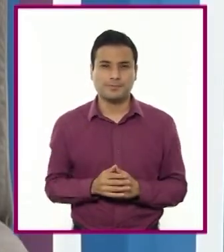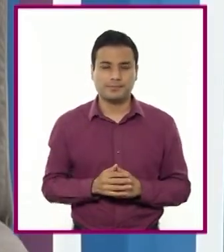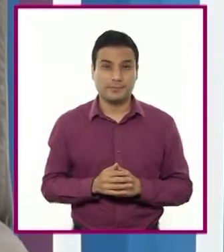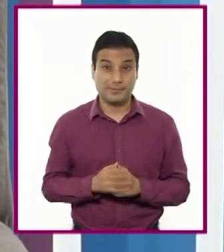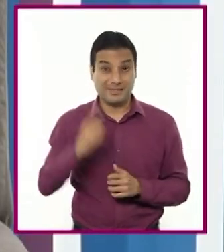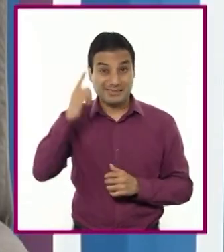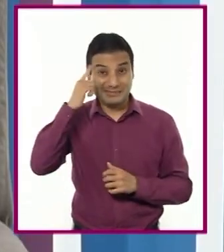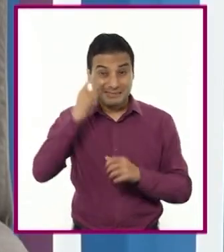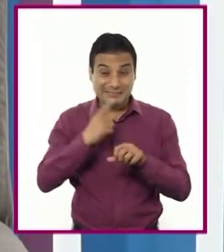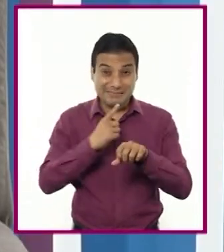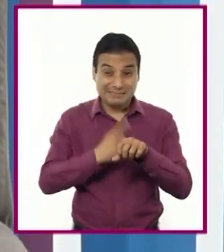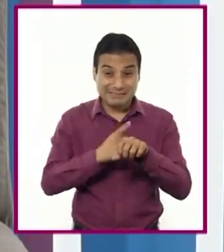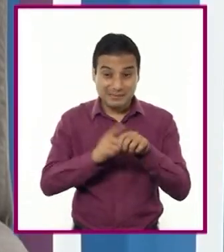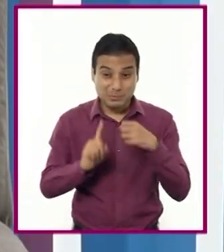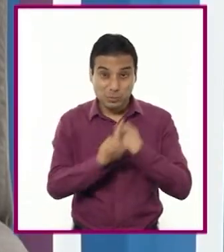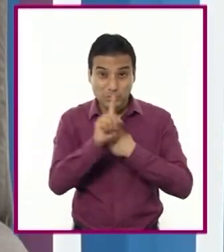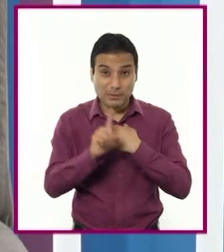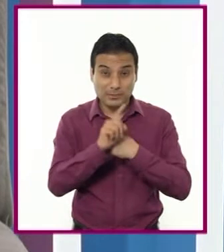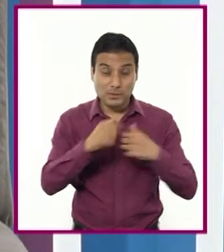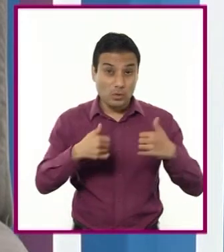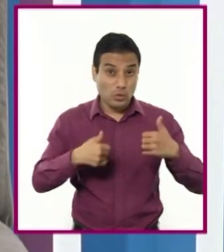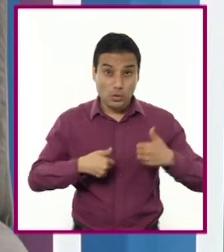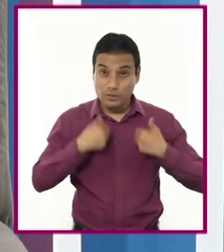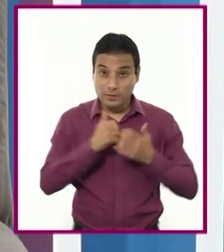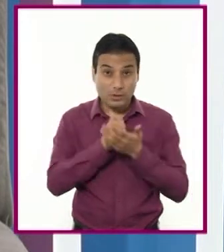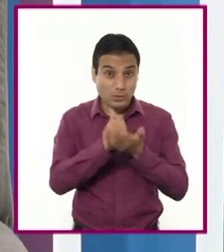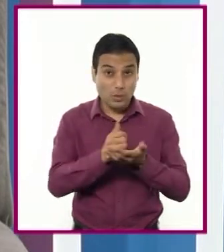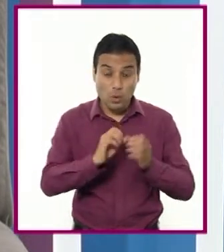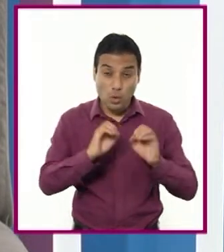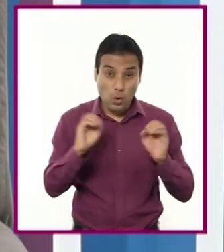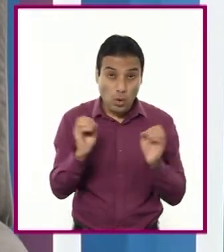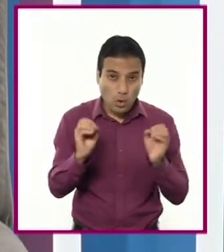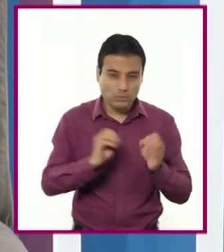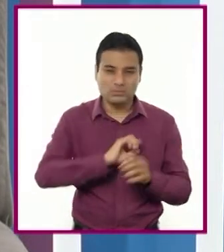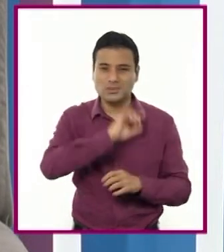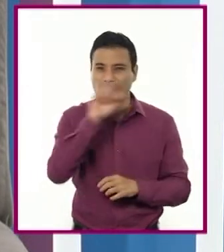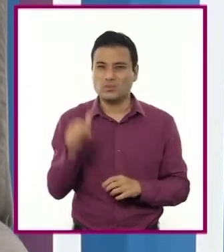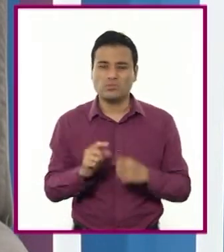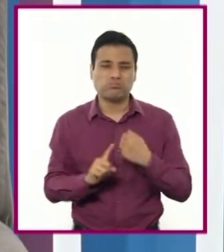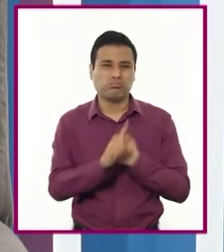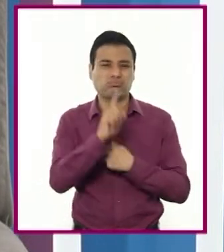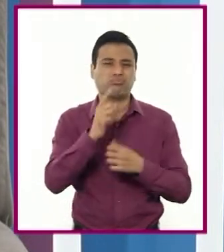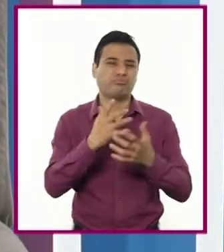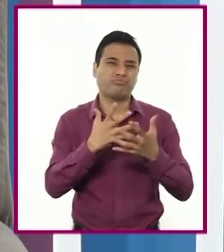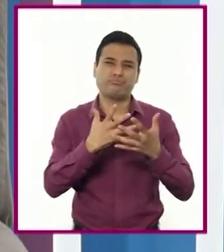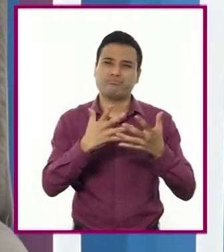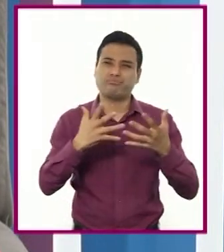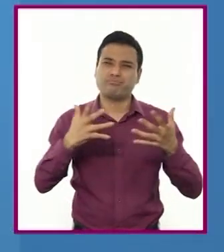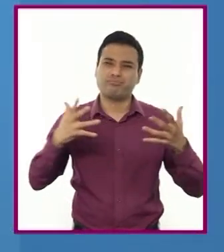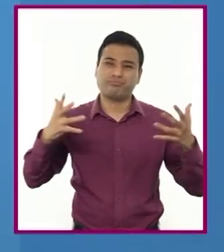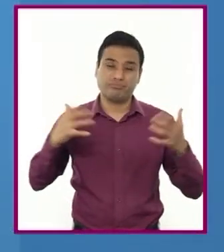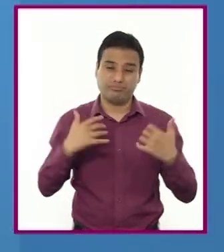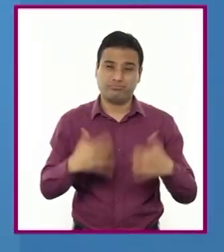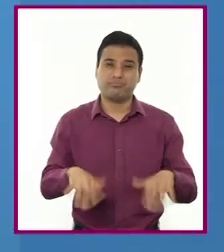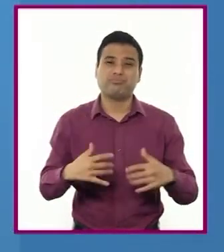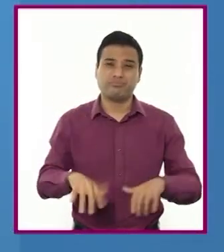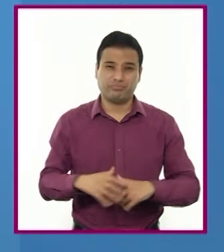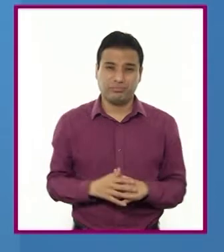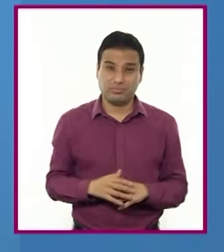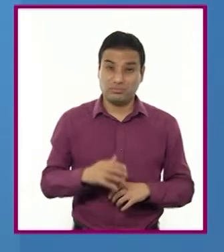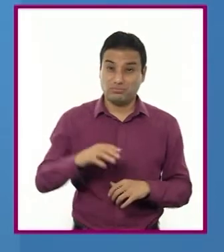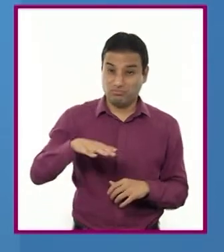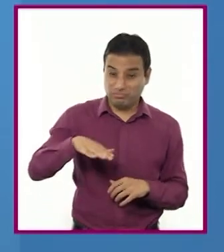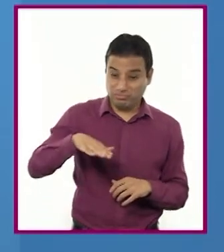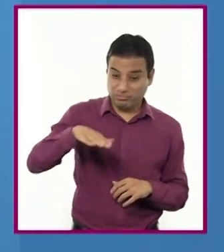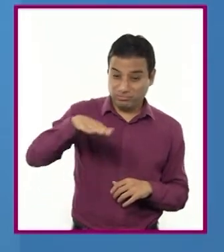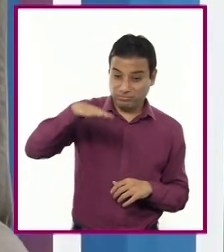trastornos mentales de los y las adolescentes tiene consecuencias que se extienden hasta la edad adulta y que afectan tanto a la